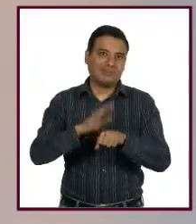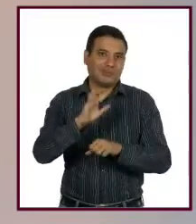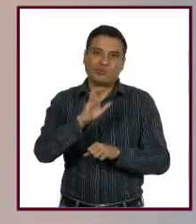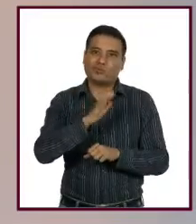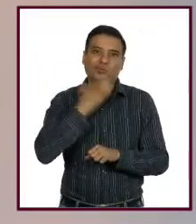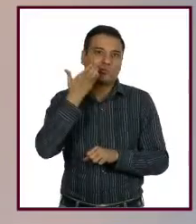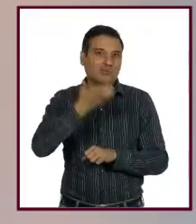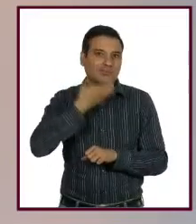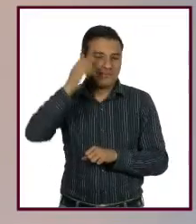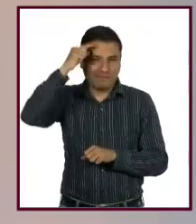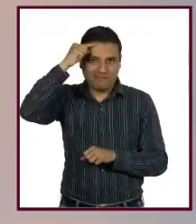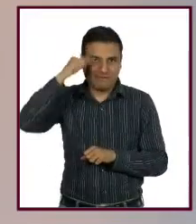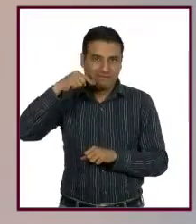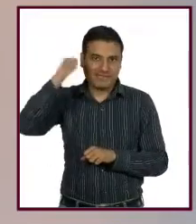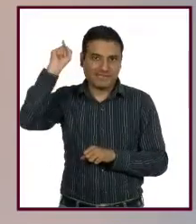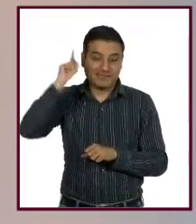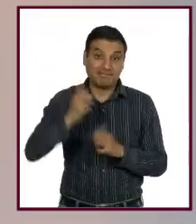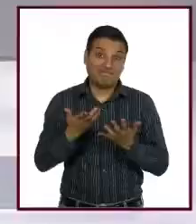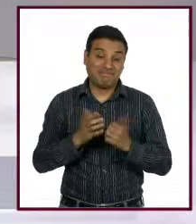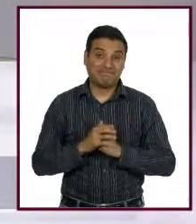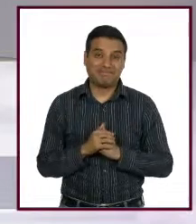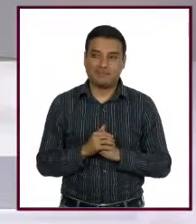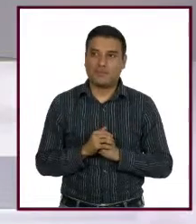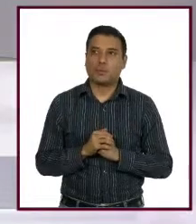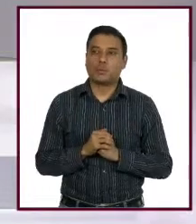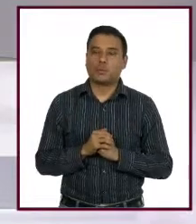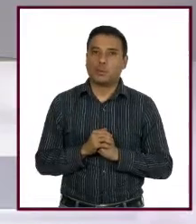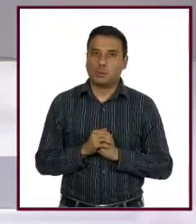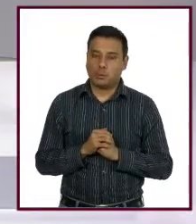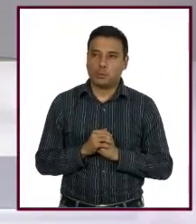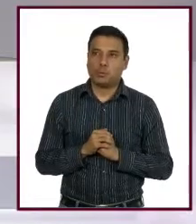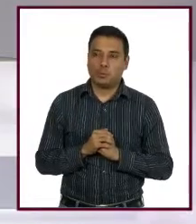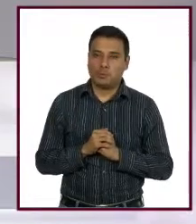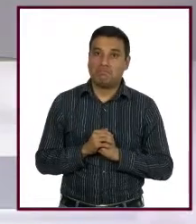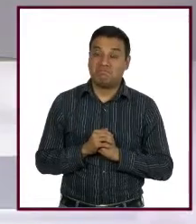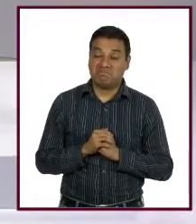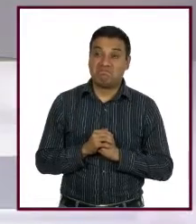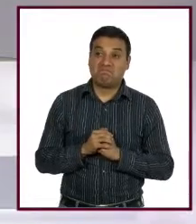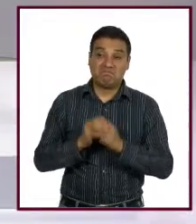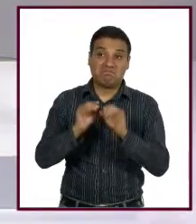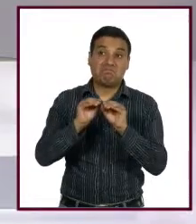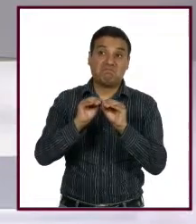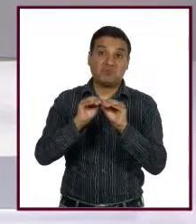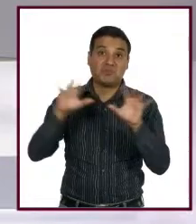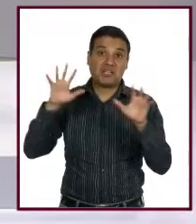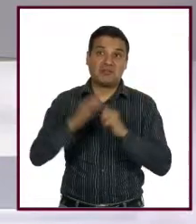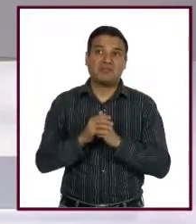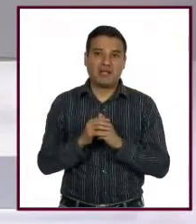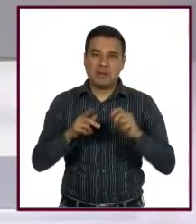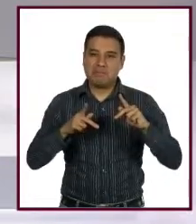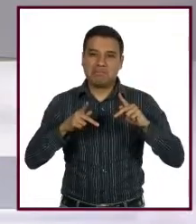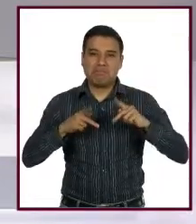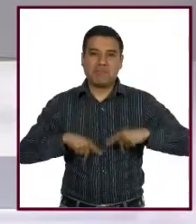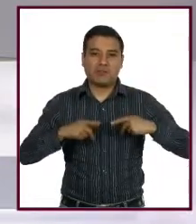qué es tan fácil su uso. Vaya, sí, por supuesto. Así lo podían disimular en esta práctica.